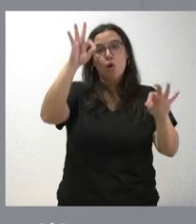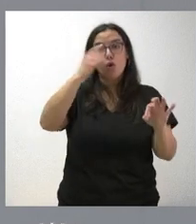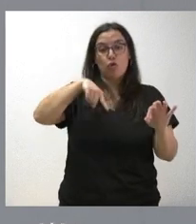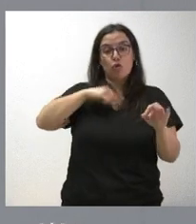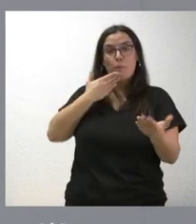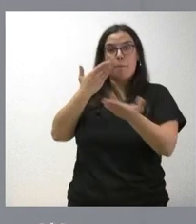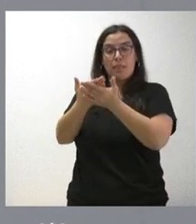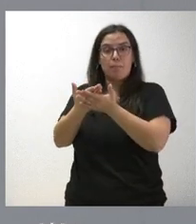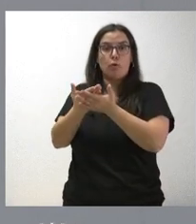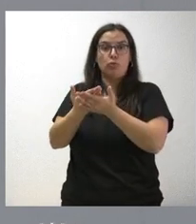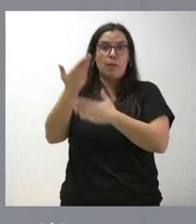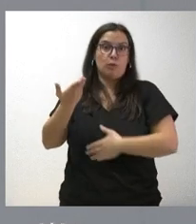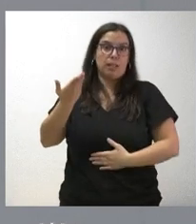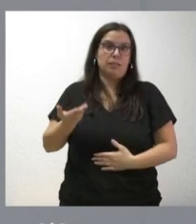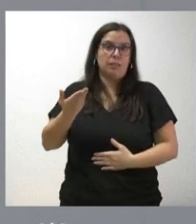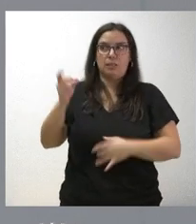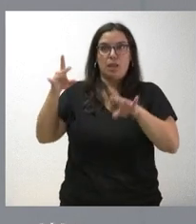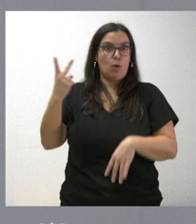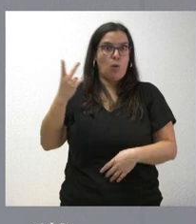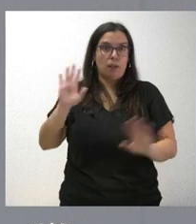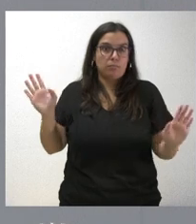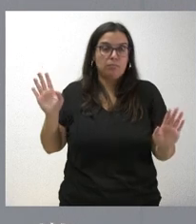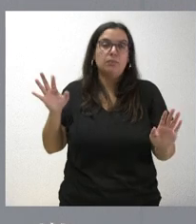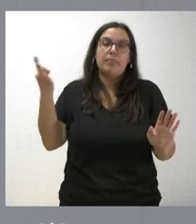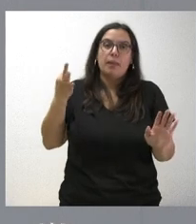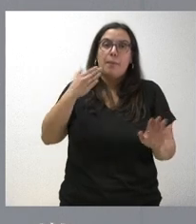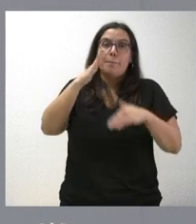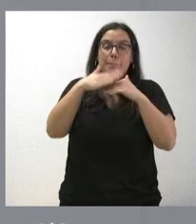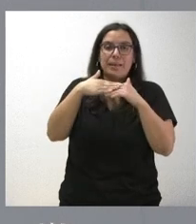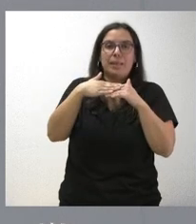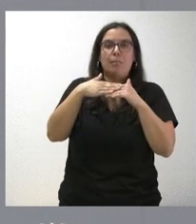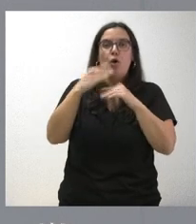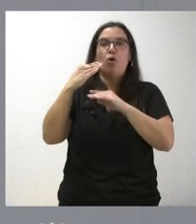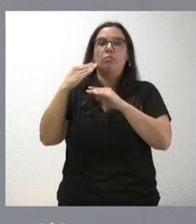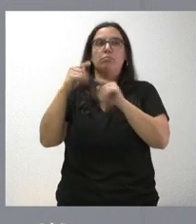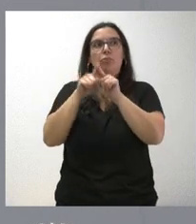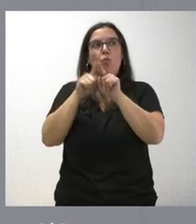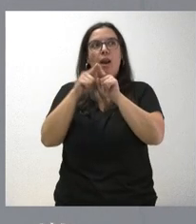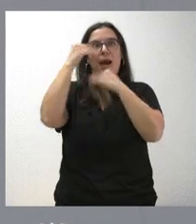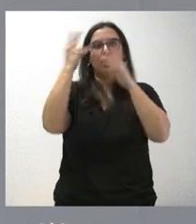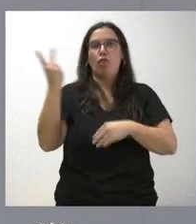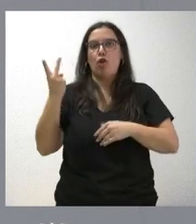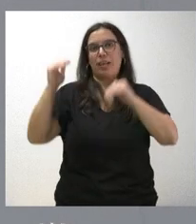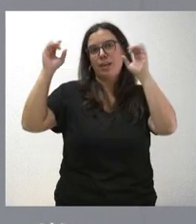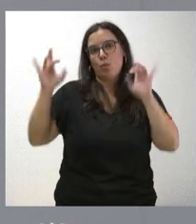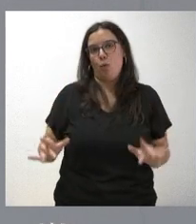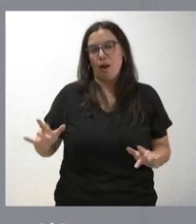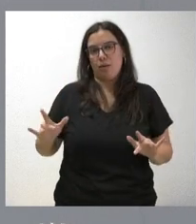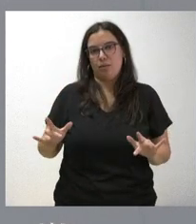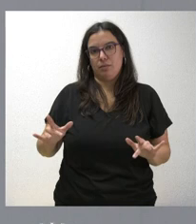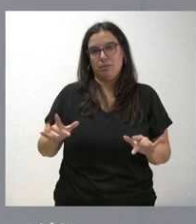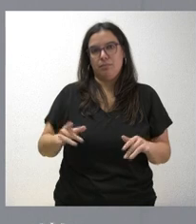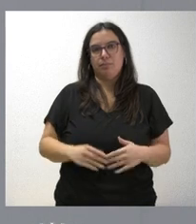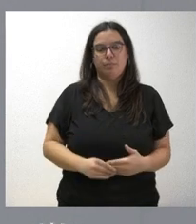que no tienen menos importancia que las anteriores tengan al menos el mismo nivel de atención que las ya